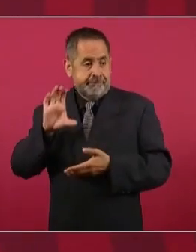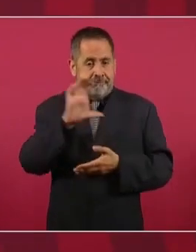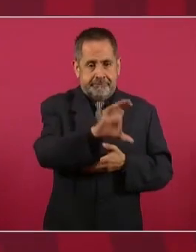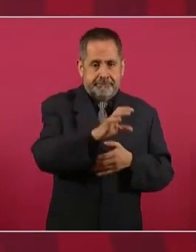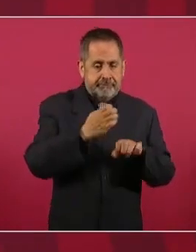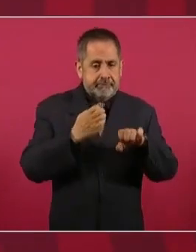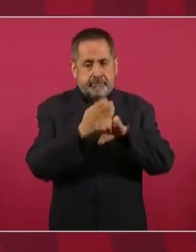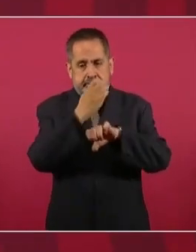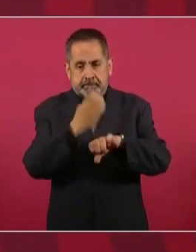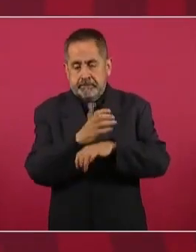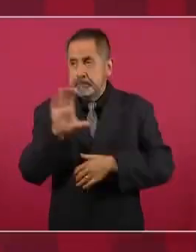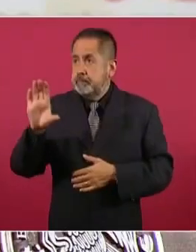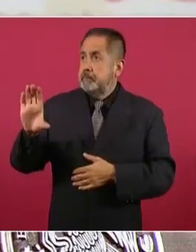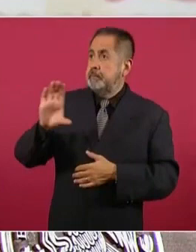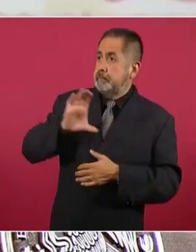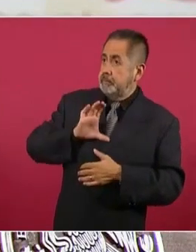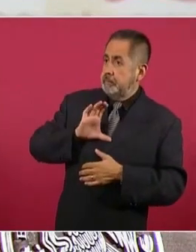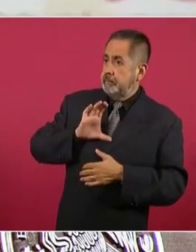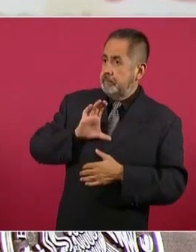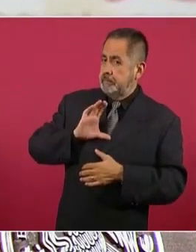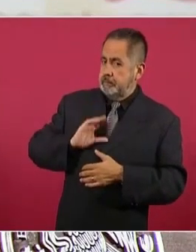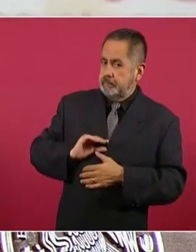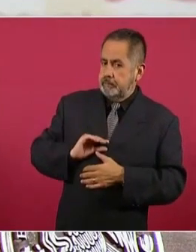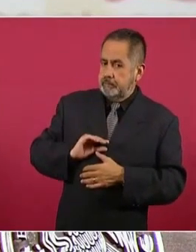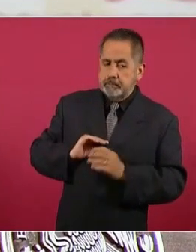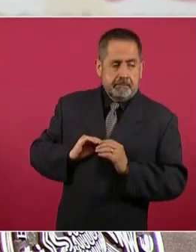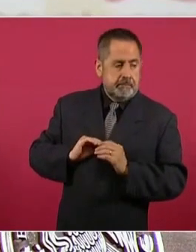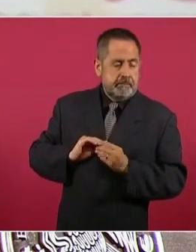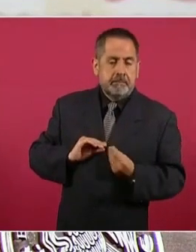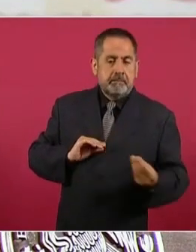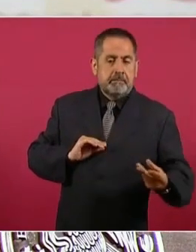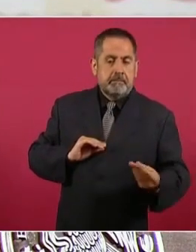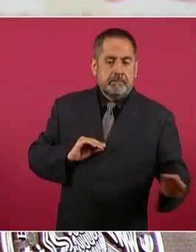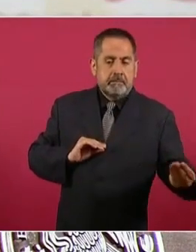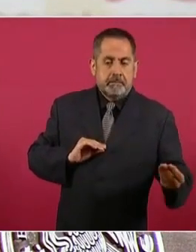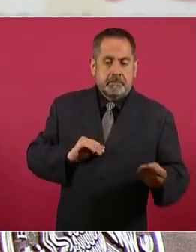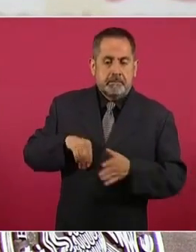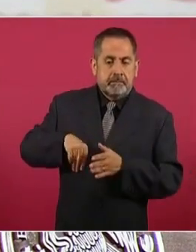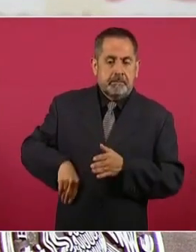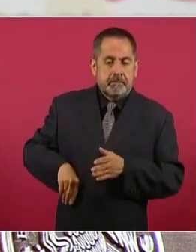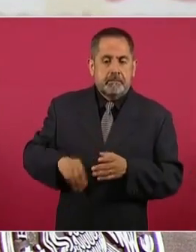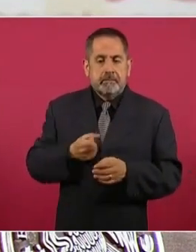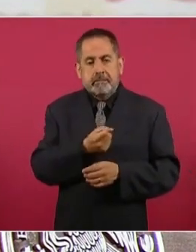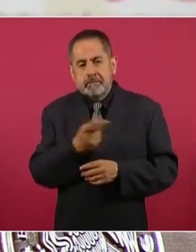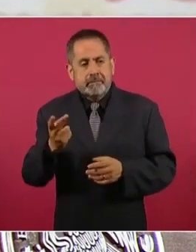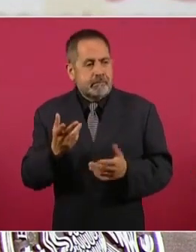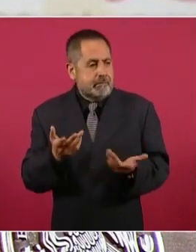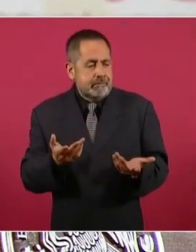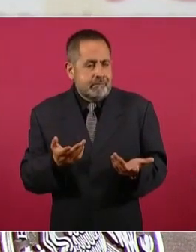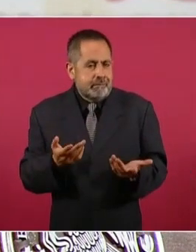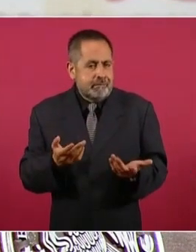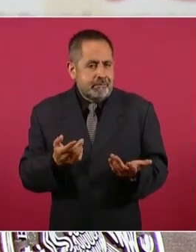y se desviaban los fondos, se usaban en otras cosas.